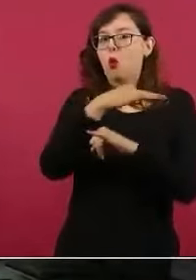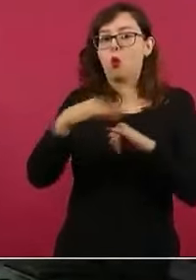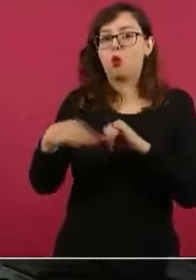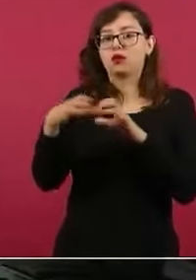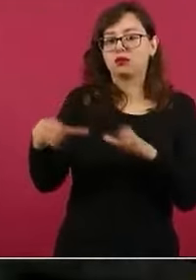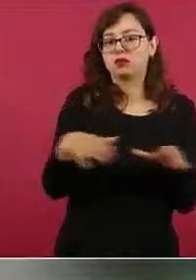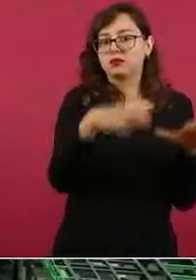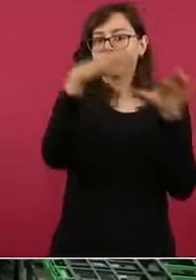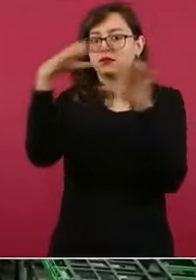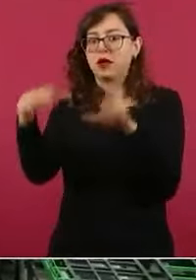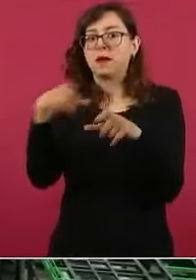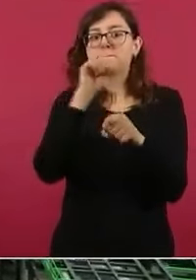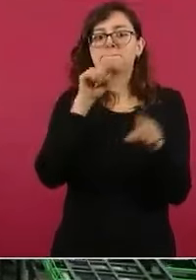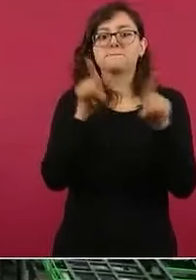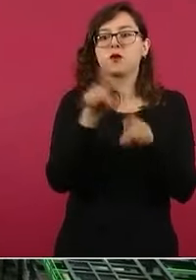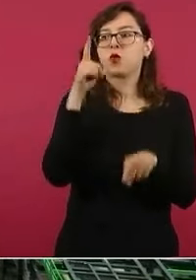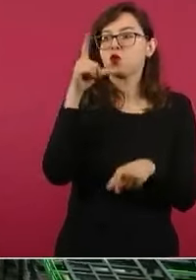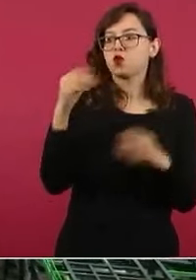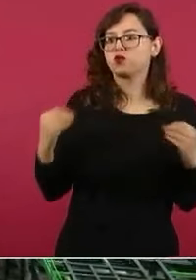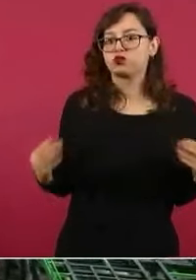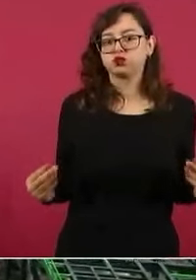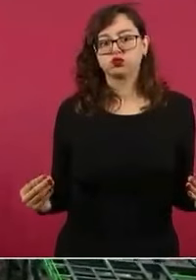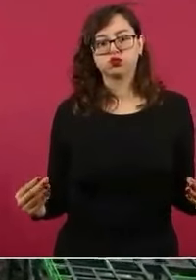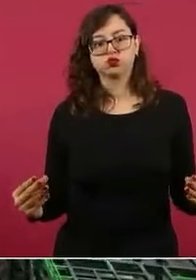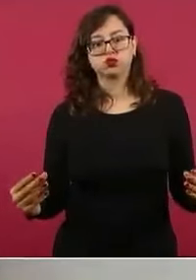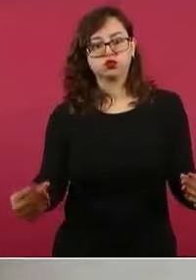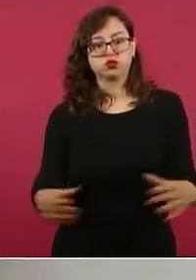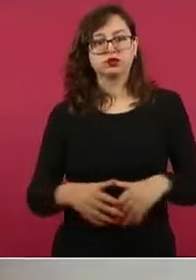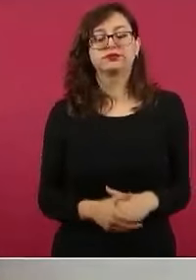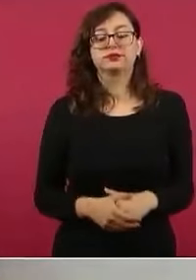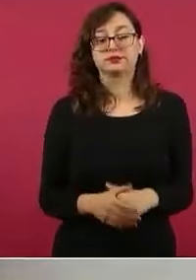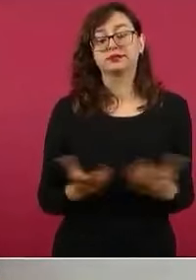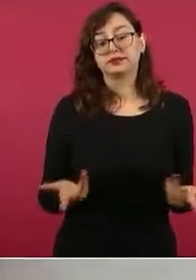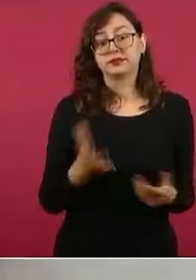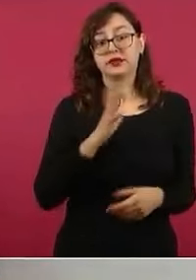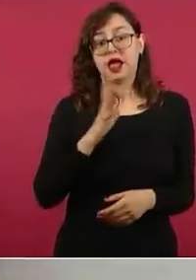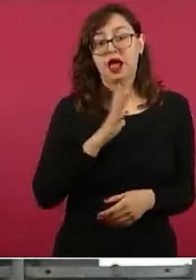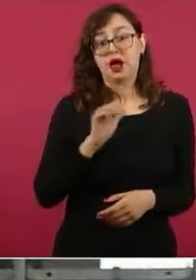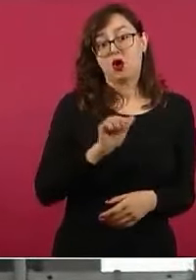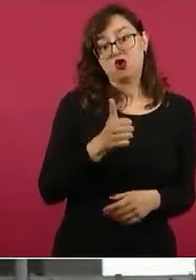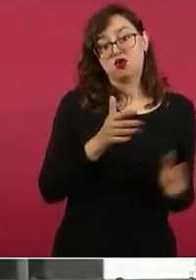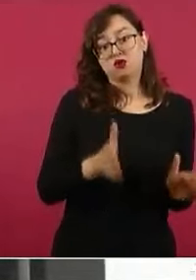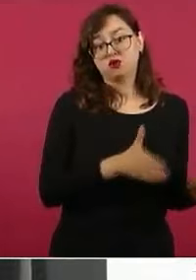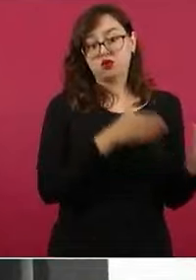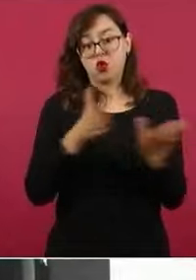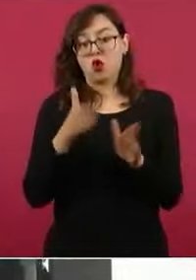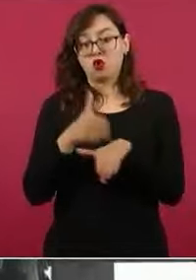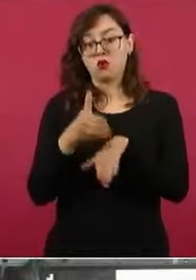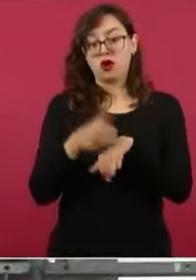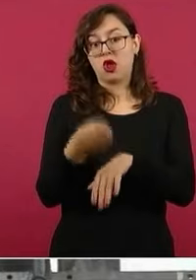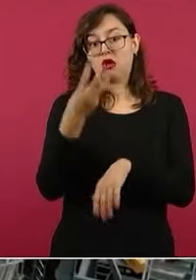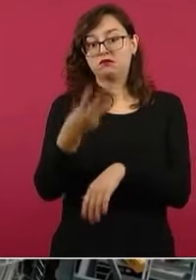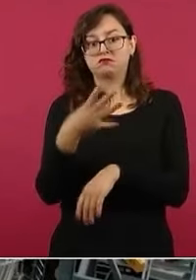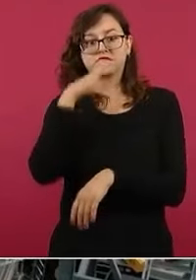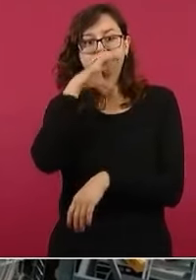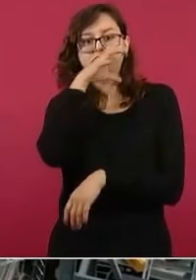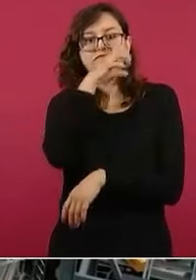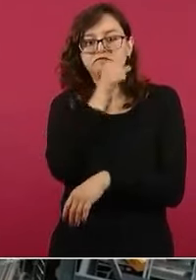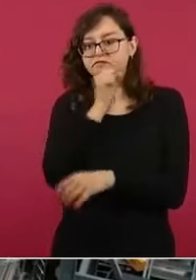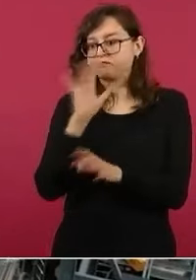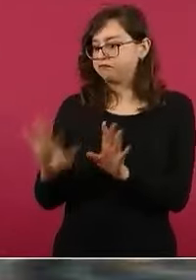refinería Olmeca. Se instaló el último módulo del recuperador de calor número 3 en la planta de cogeneración, y con ello se concluyen los montajes de la